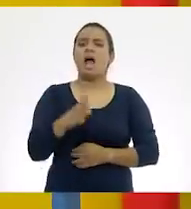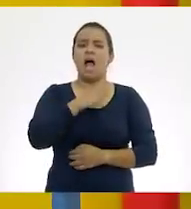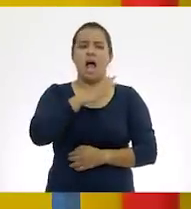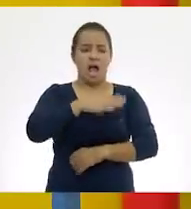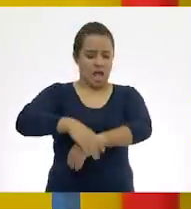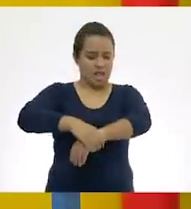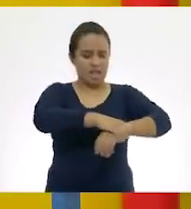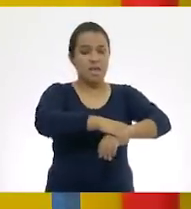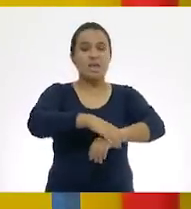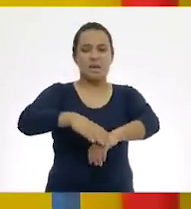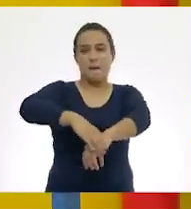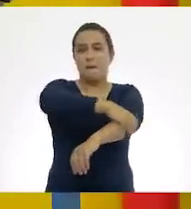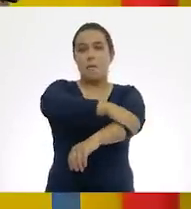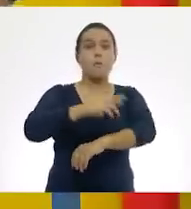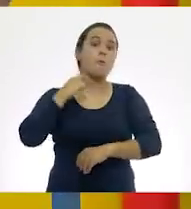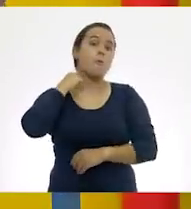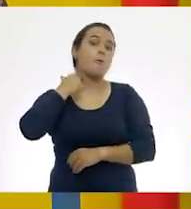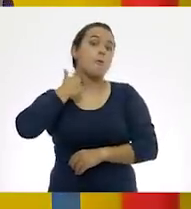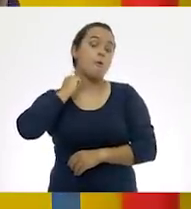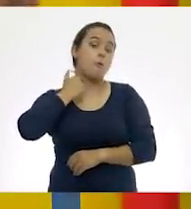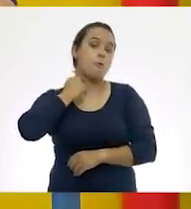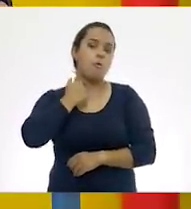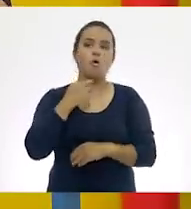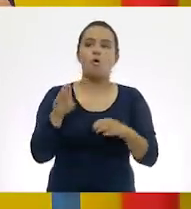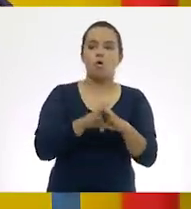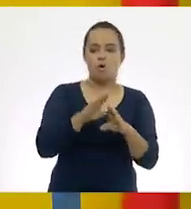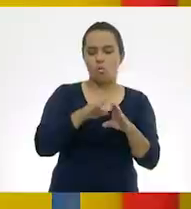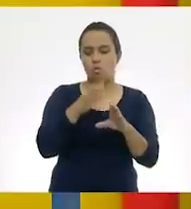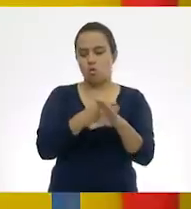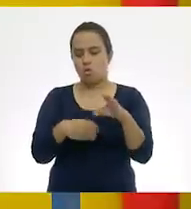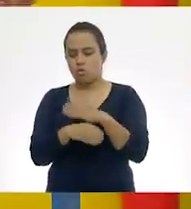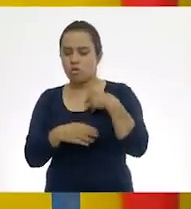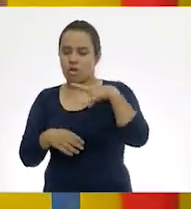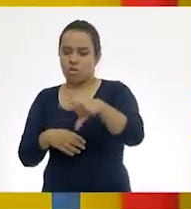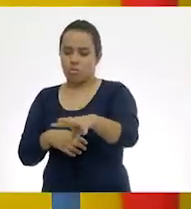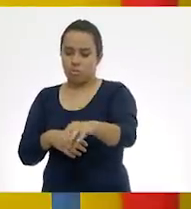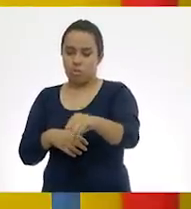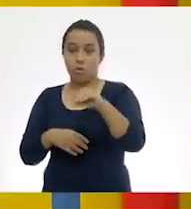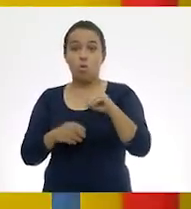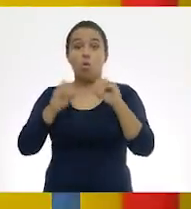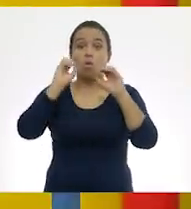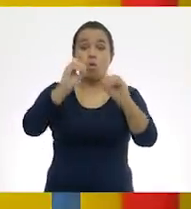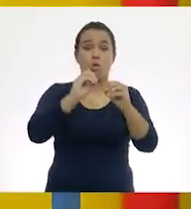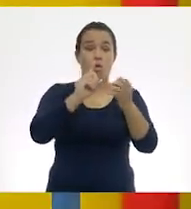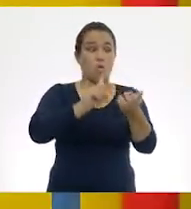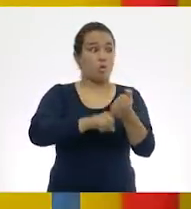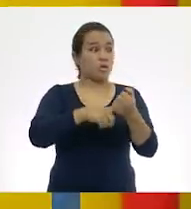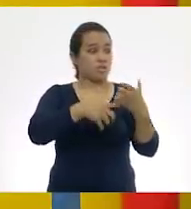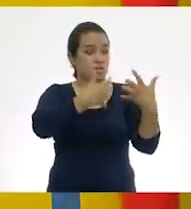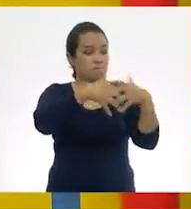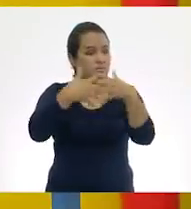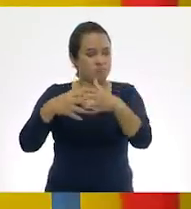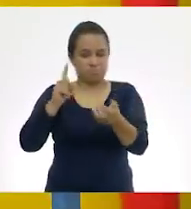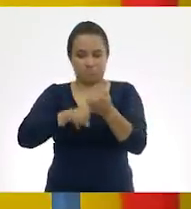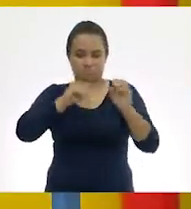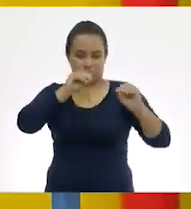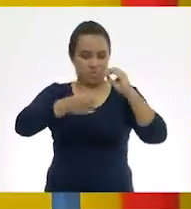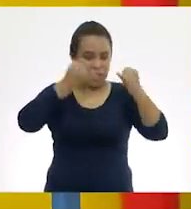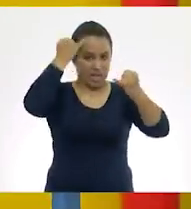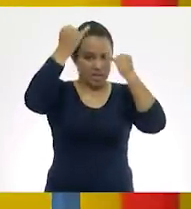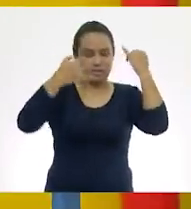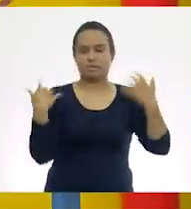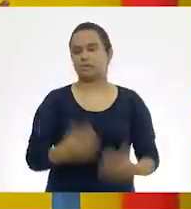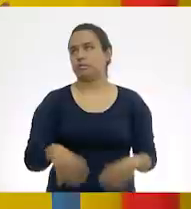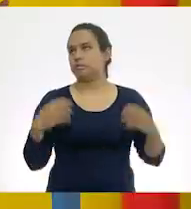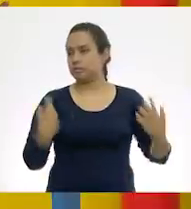brazo robótico que nos ayudara a desplazar algo? O, por ejemplo, todas las máquinas que se han inventado.